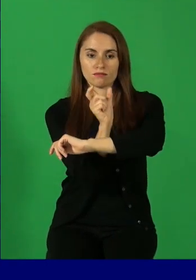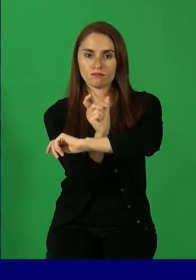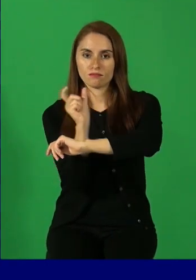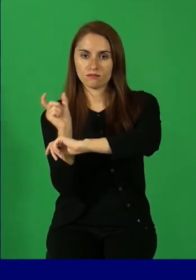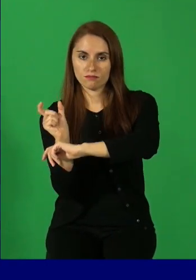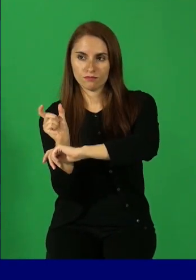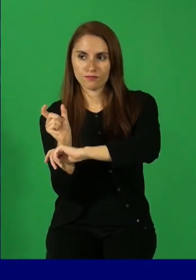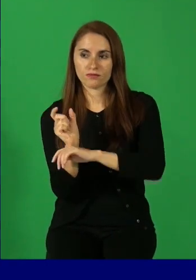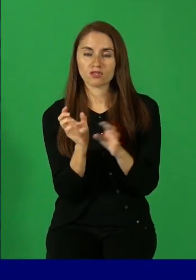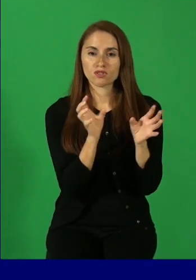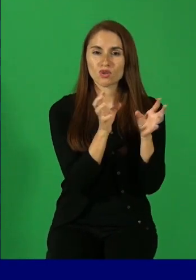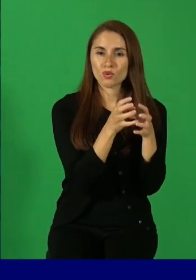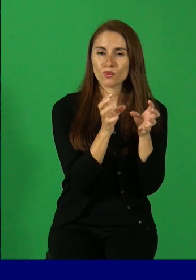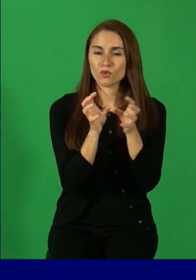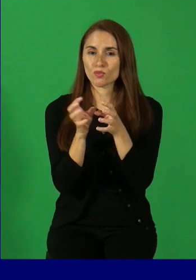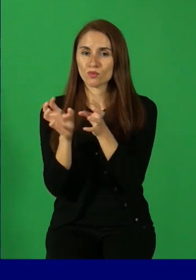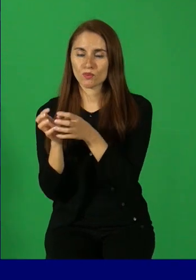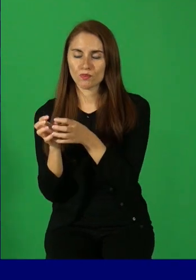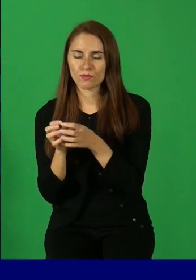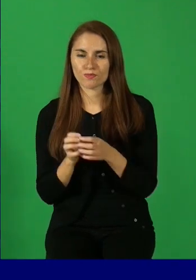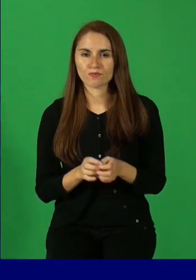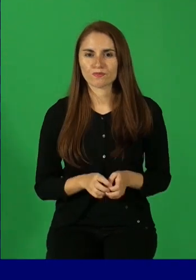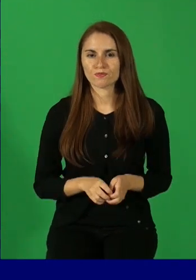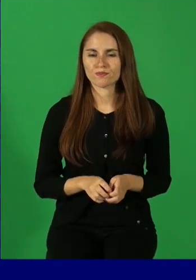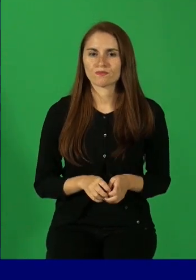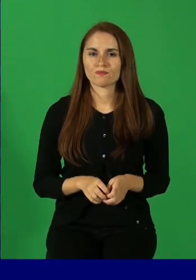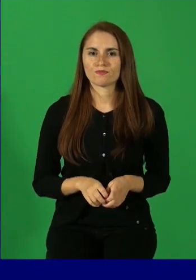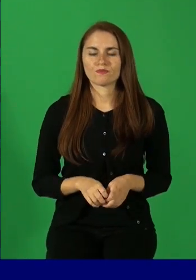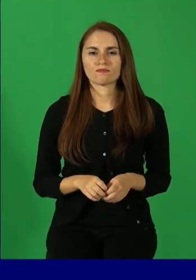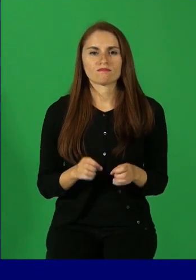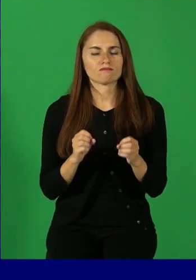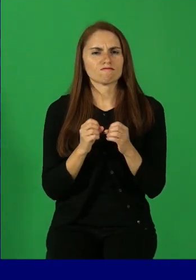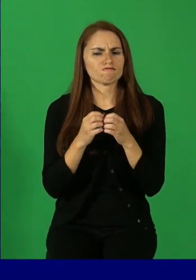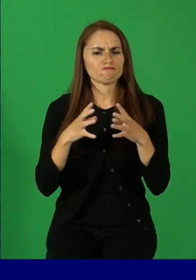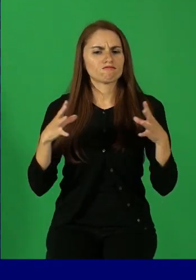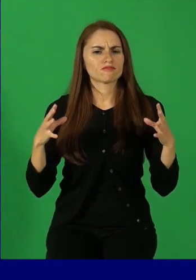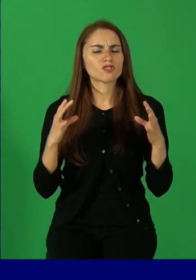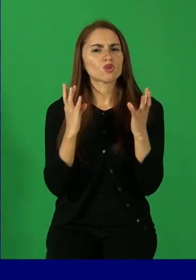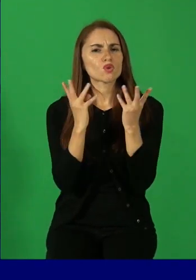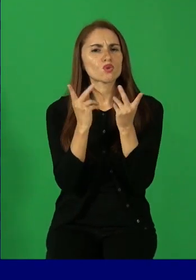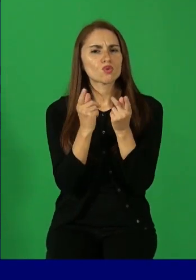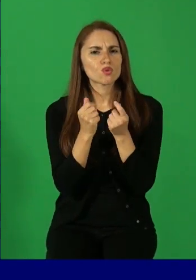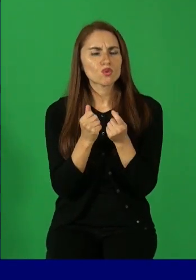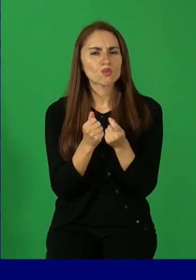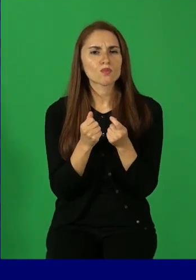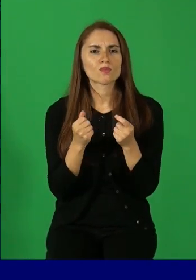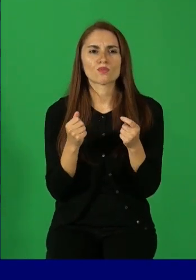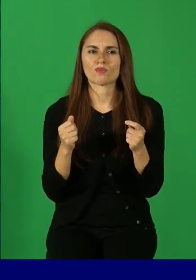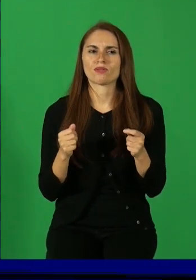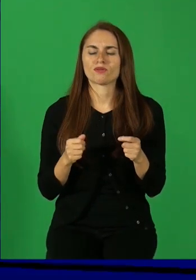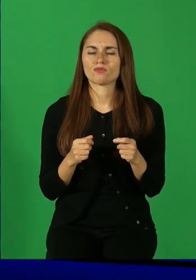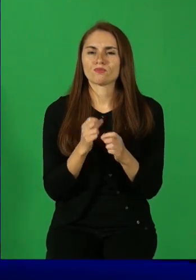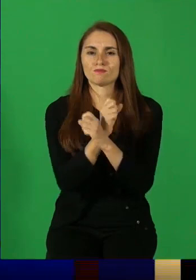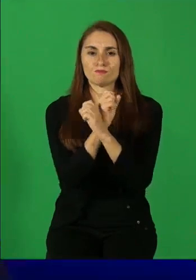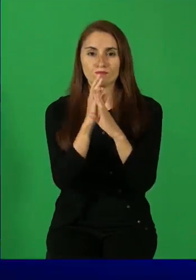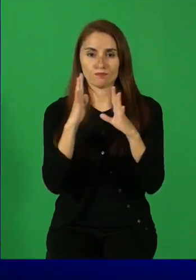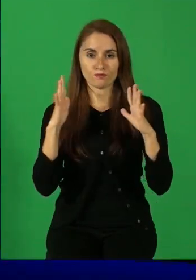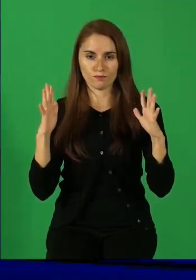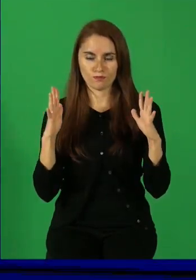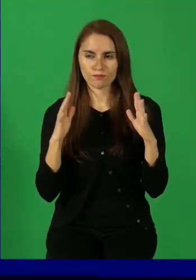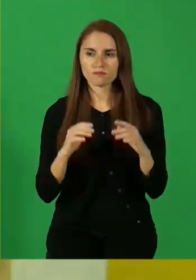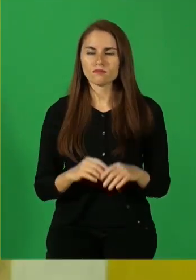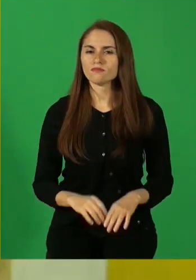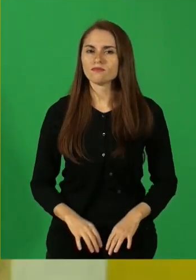o subconjuntos que conforman a este gran conjunto llamado números enteros. Veamos